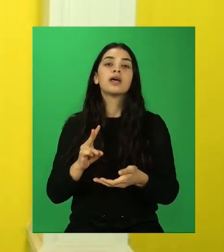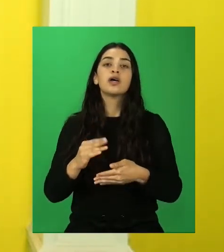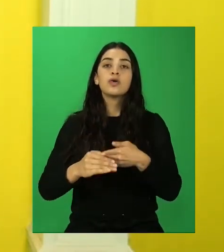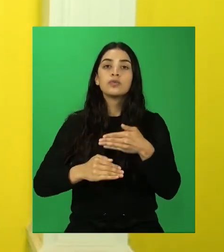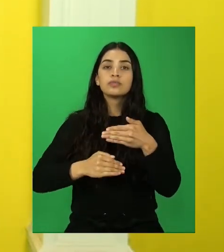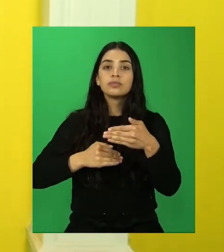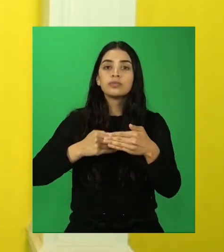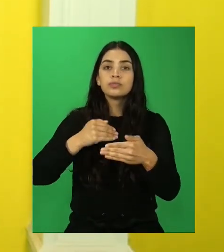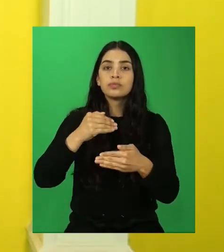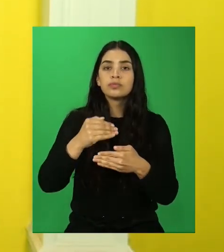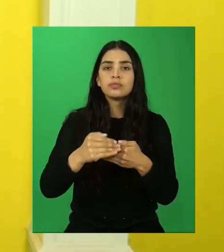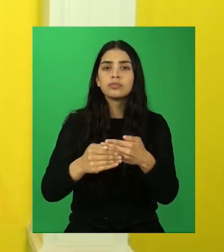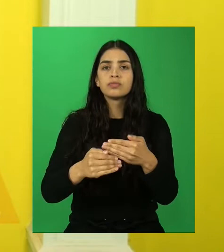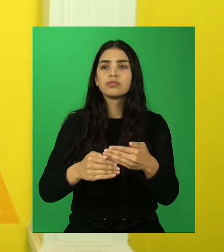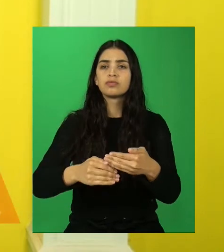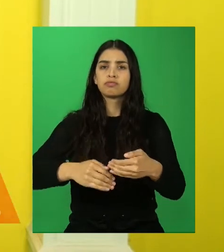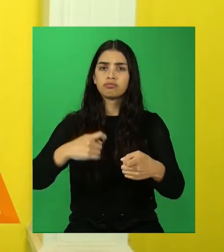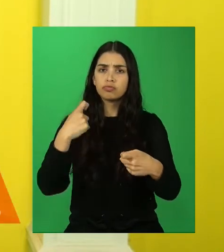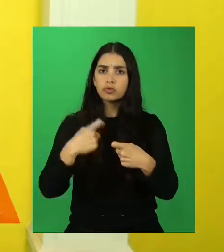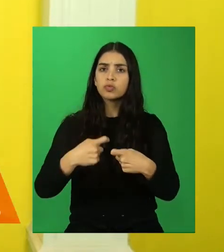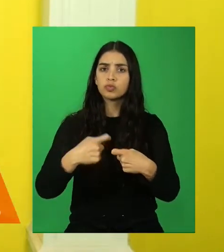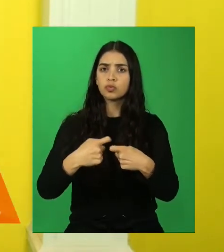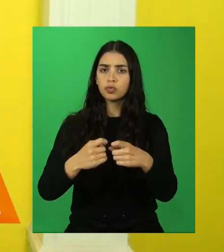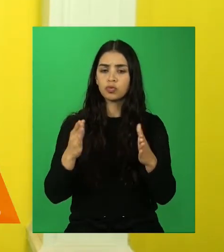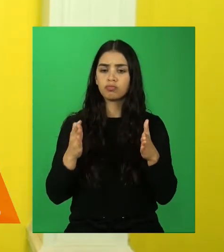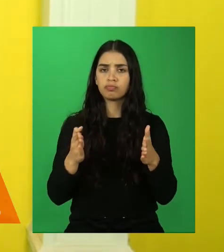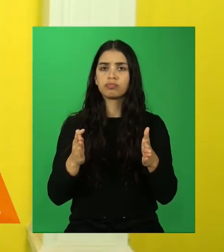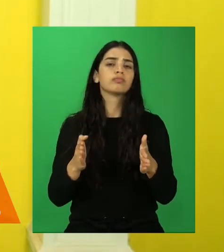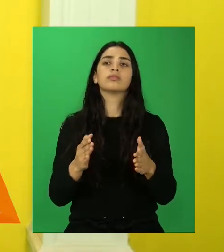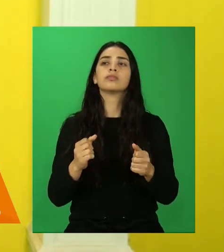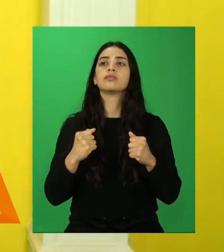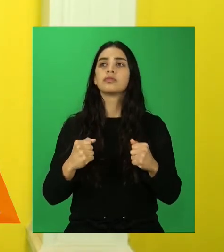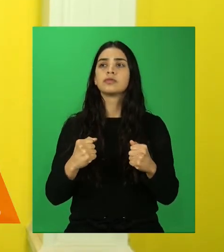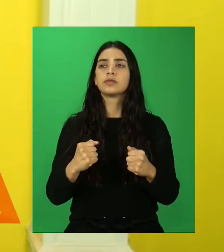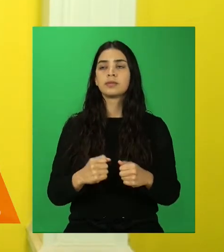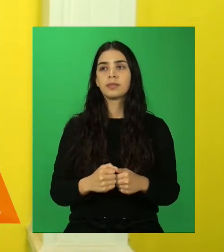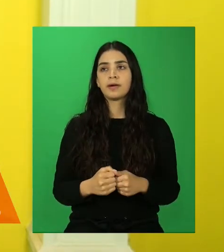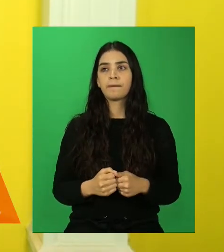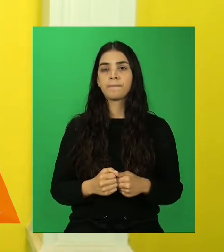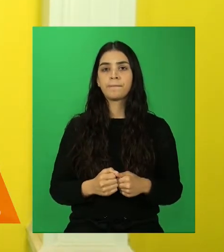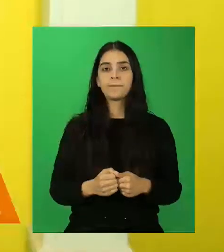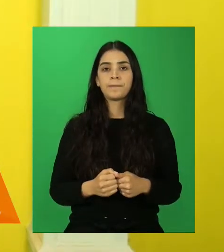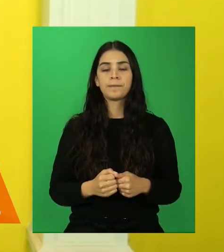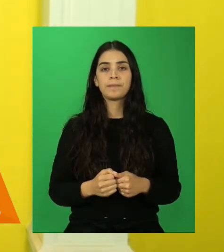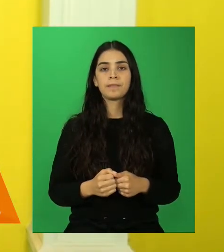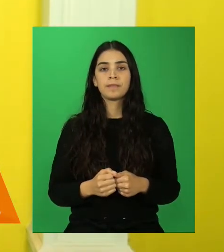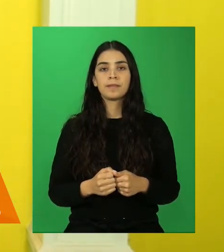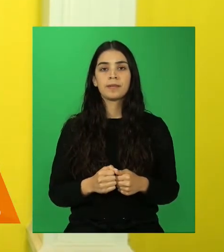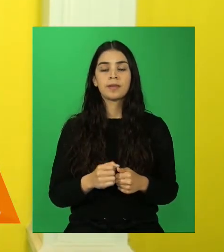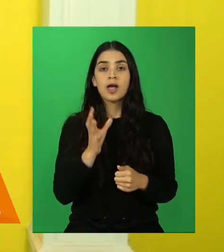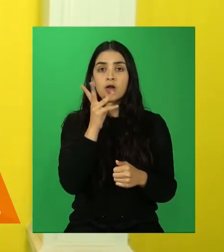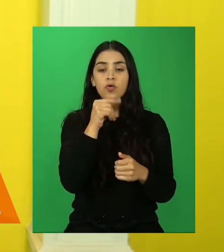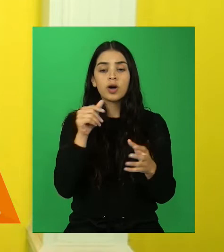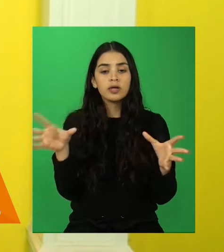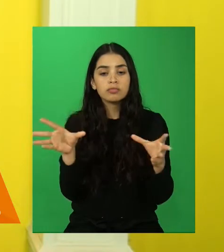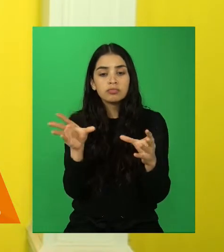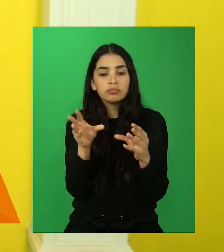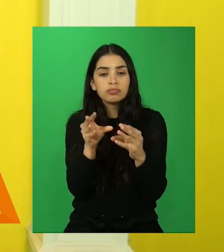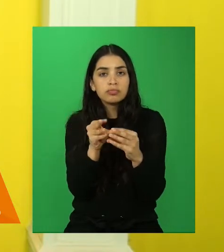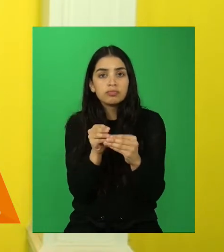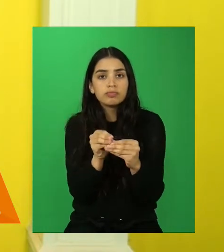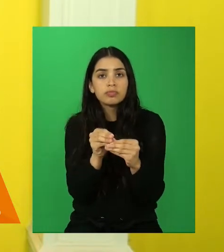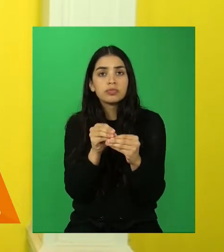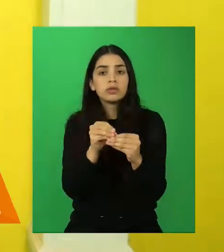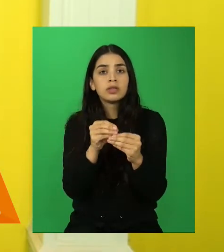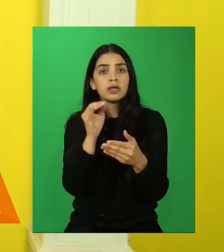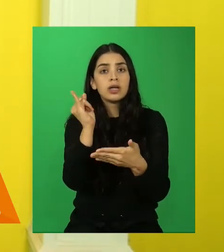rígidos, como aparece acá en esta imagen. No se comprimen o no se reduce su